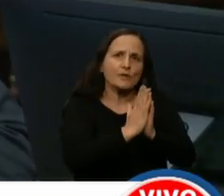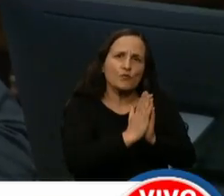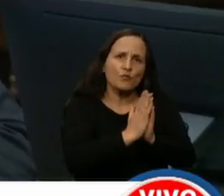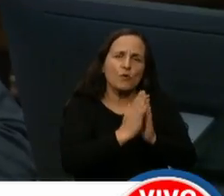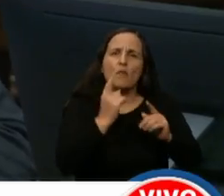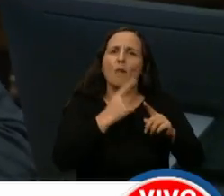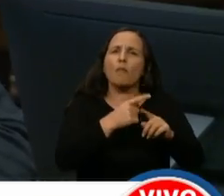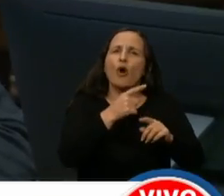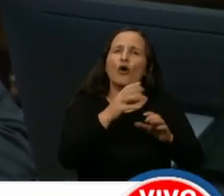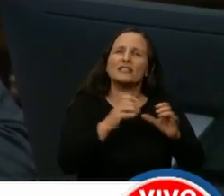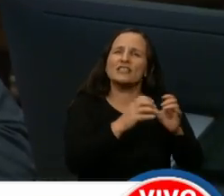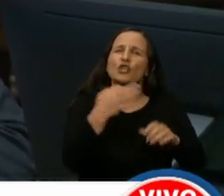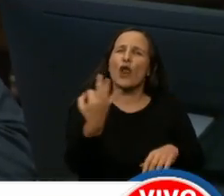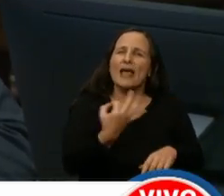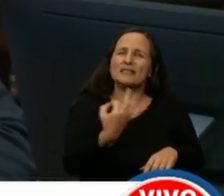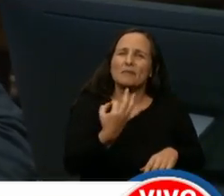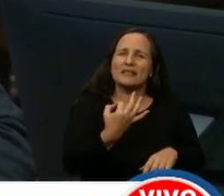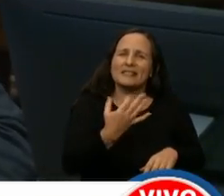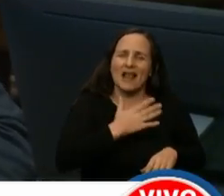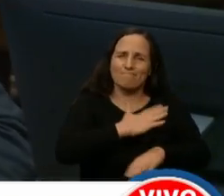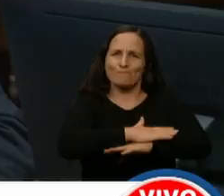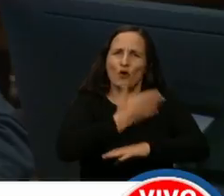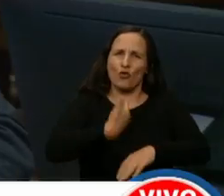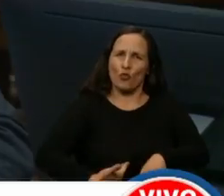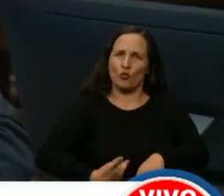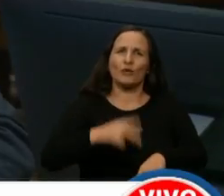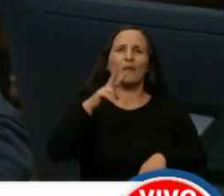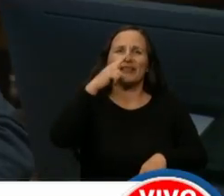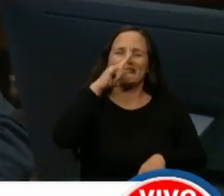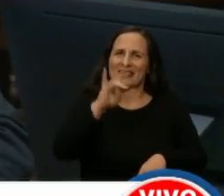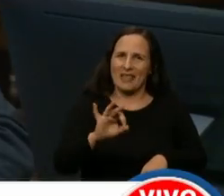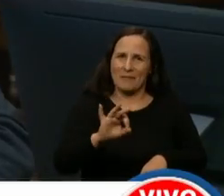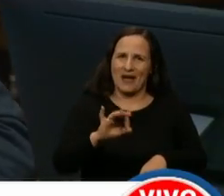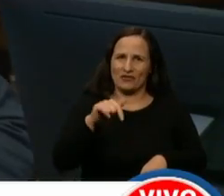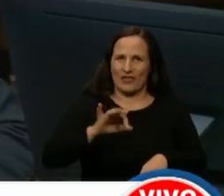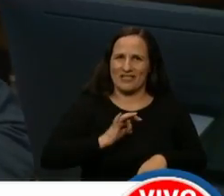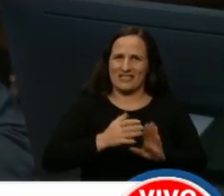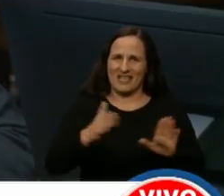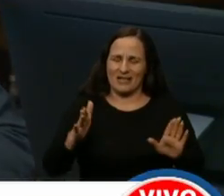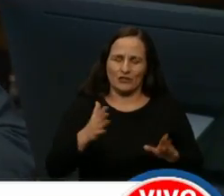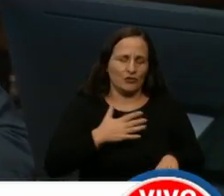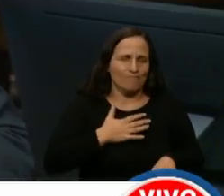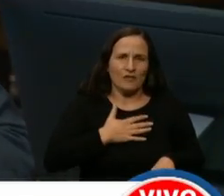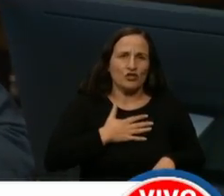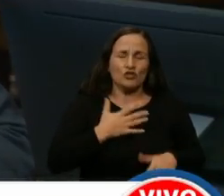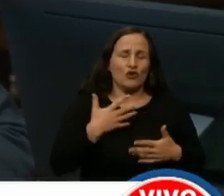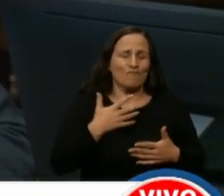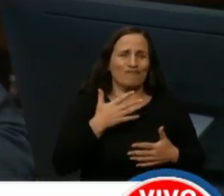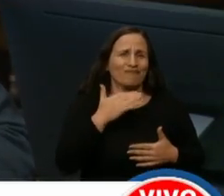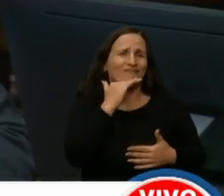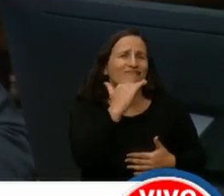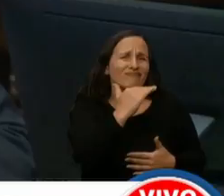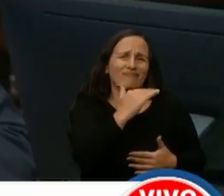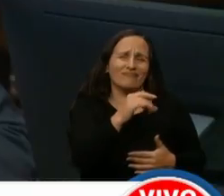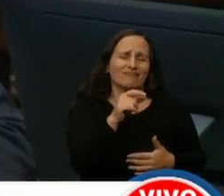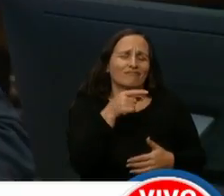el día de la sesión especial del 27 de marzo del corriente nada justifica mi exabrupto verbal hacia